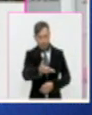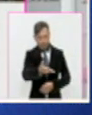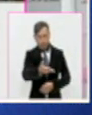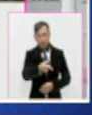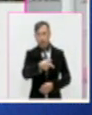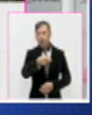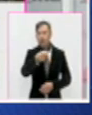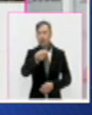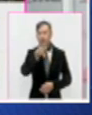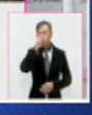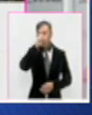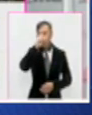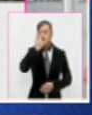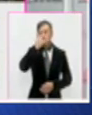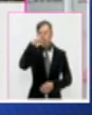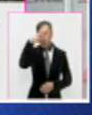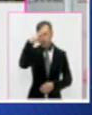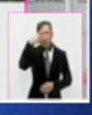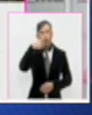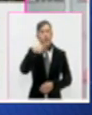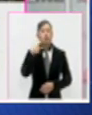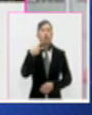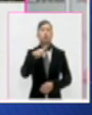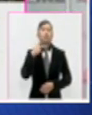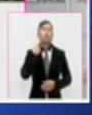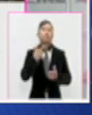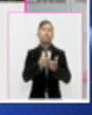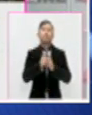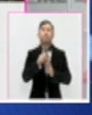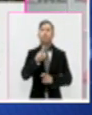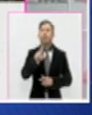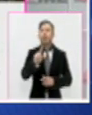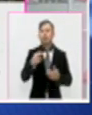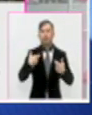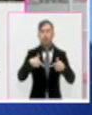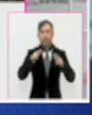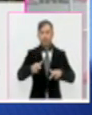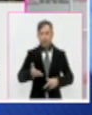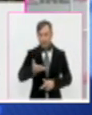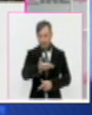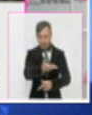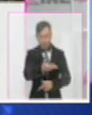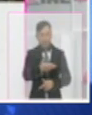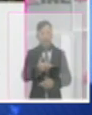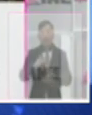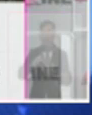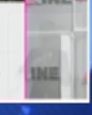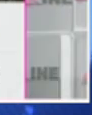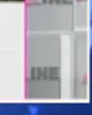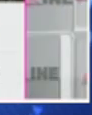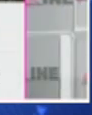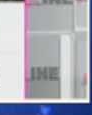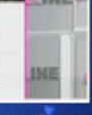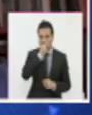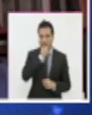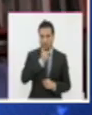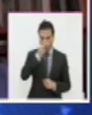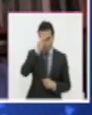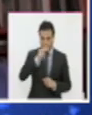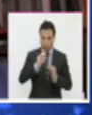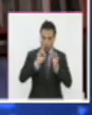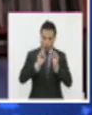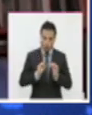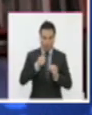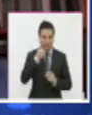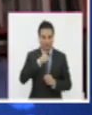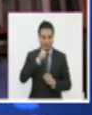de permitir tener regresiones. Quizá en materia político-electoral es en la única en la que este país ha mejorado